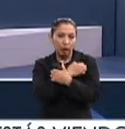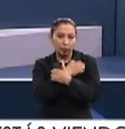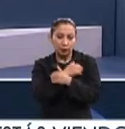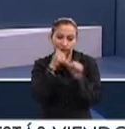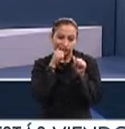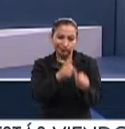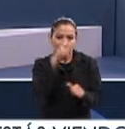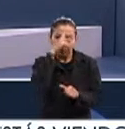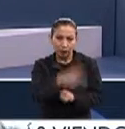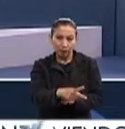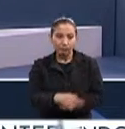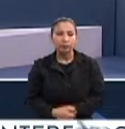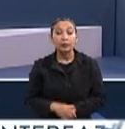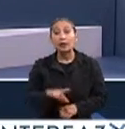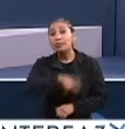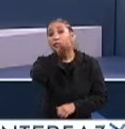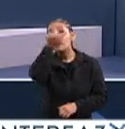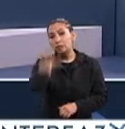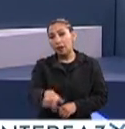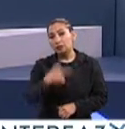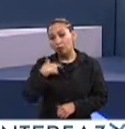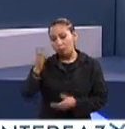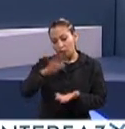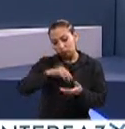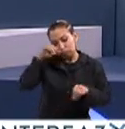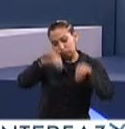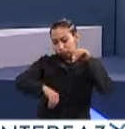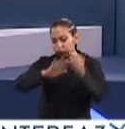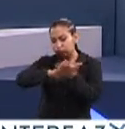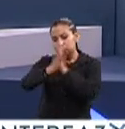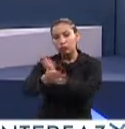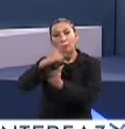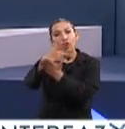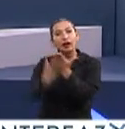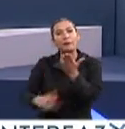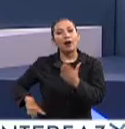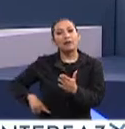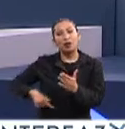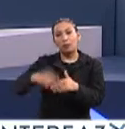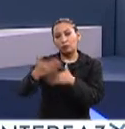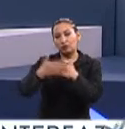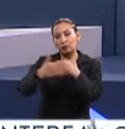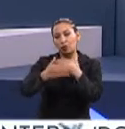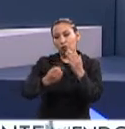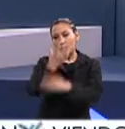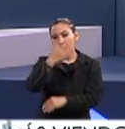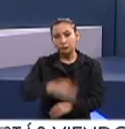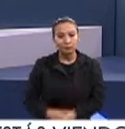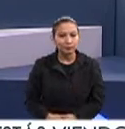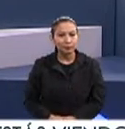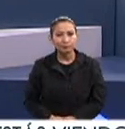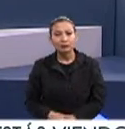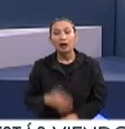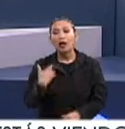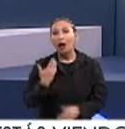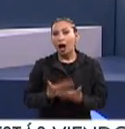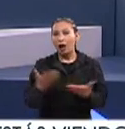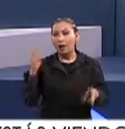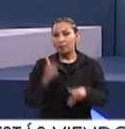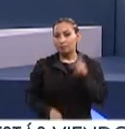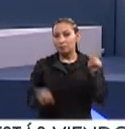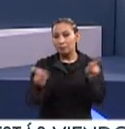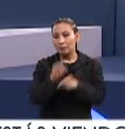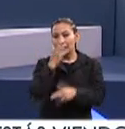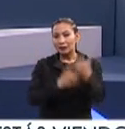en la educación de nuestro país y después poderlos traducir a políticas públicas en el nuevo gobierno federal. Así es, Ana Cristina, vamos a hacer una breve